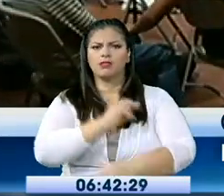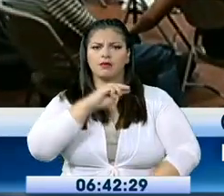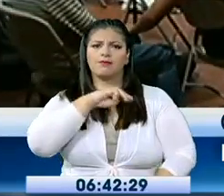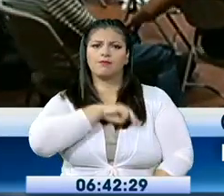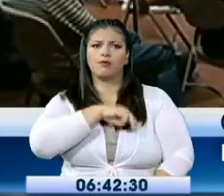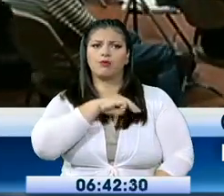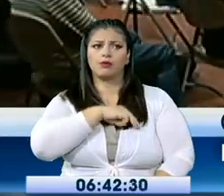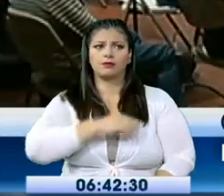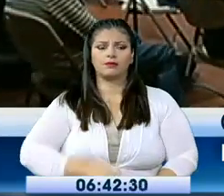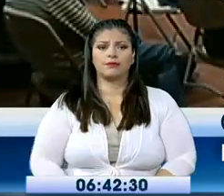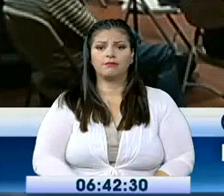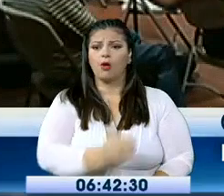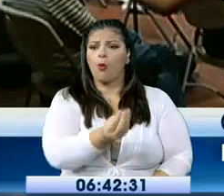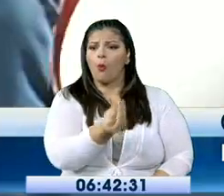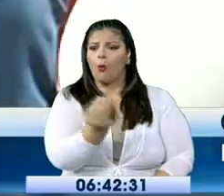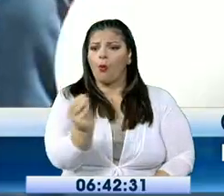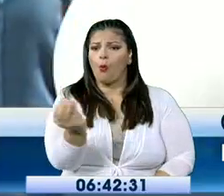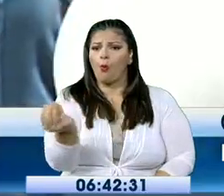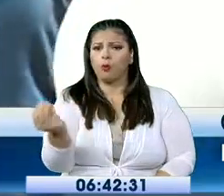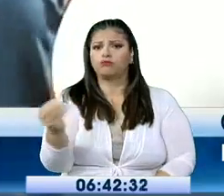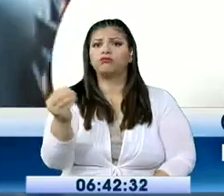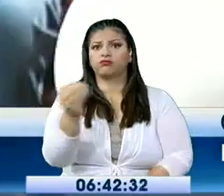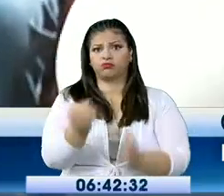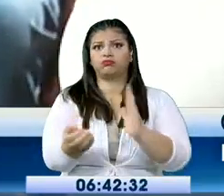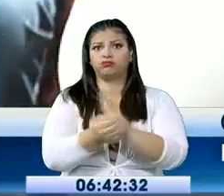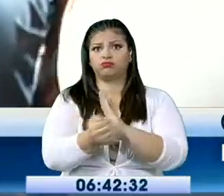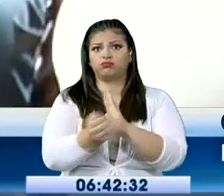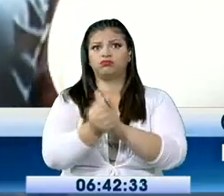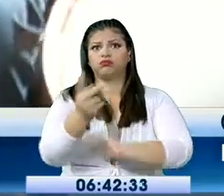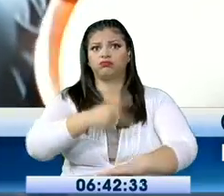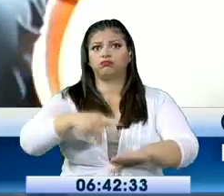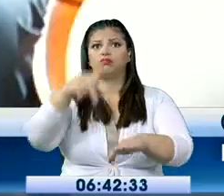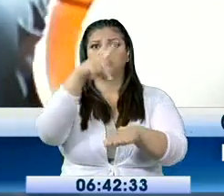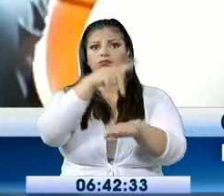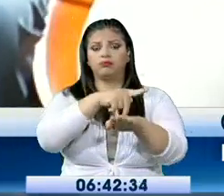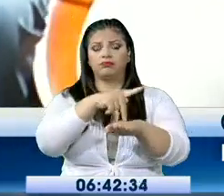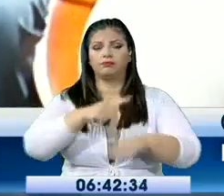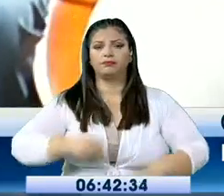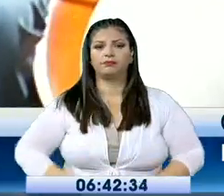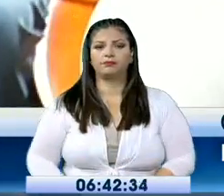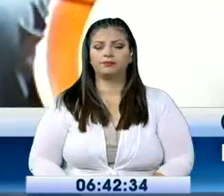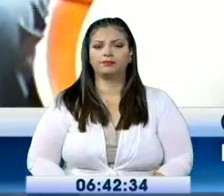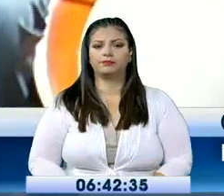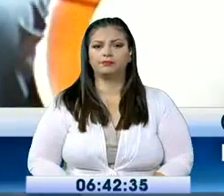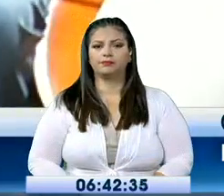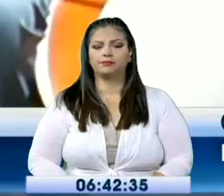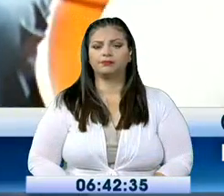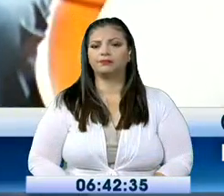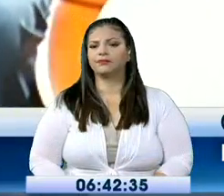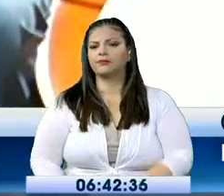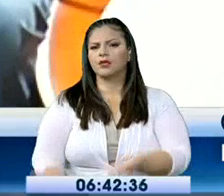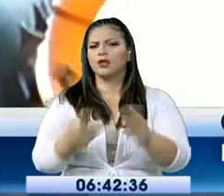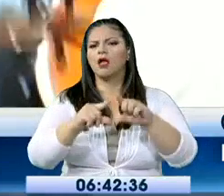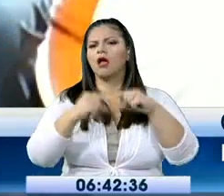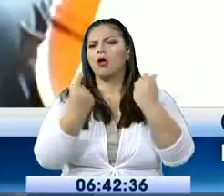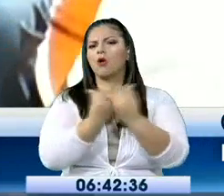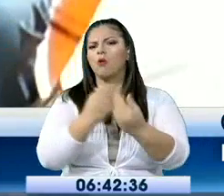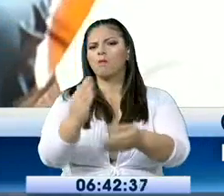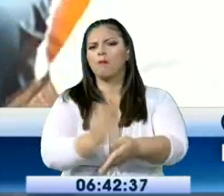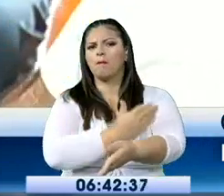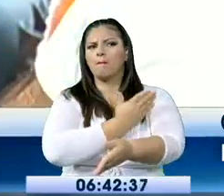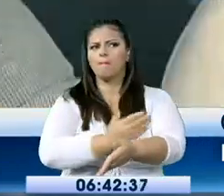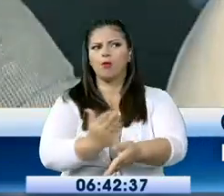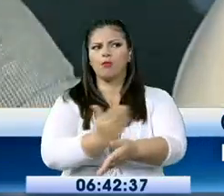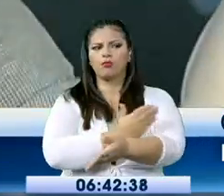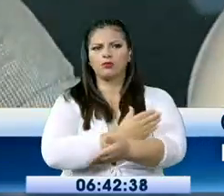talento a este nuevo proyecto cultural la orquesta nos va a dar un espacio más